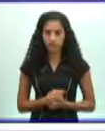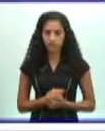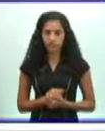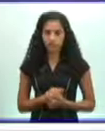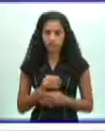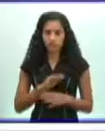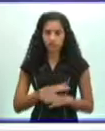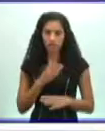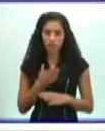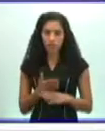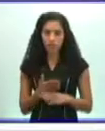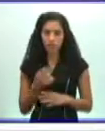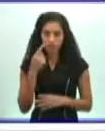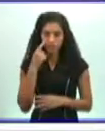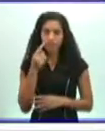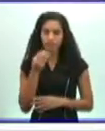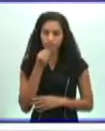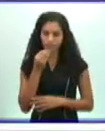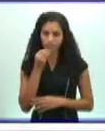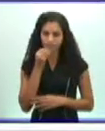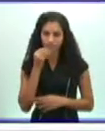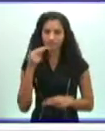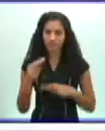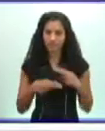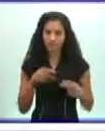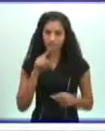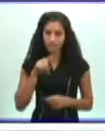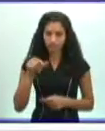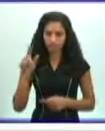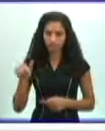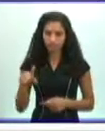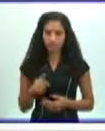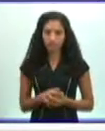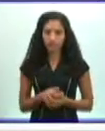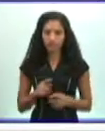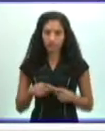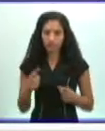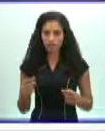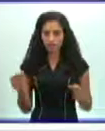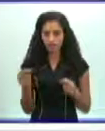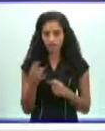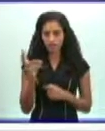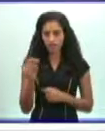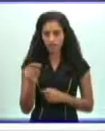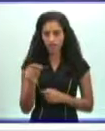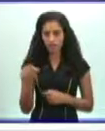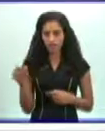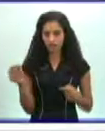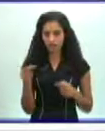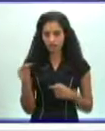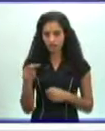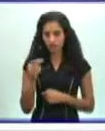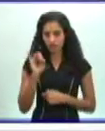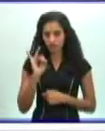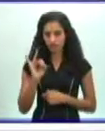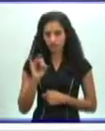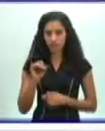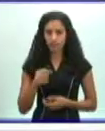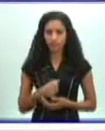Y nos hemos percatado que es posible seguir simplificando, por eso el resultado nos ha dado menos